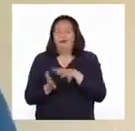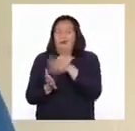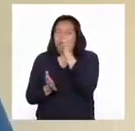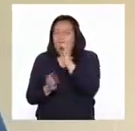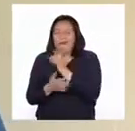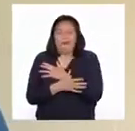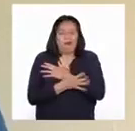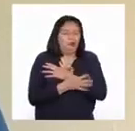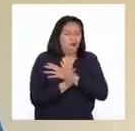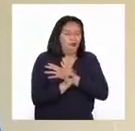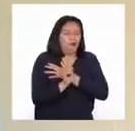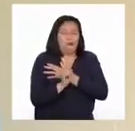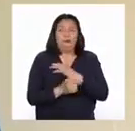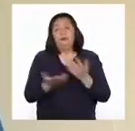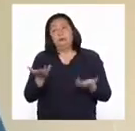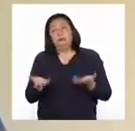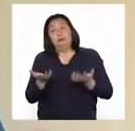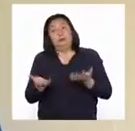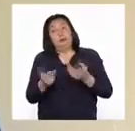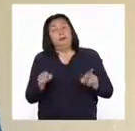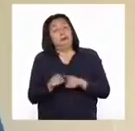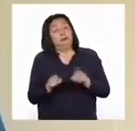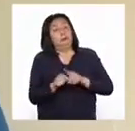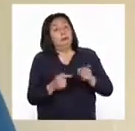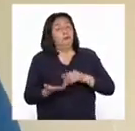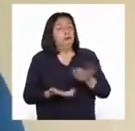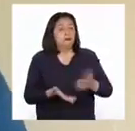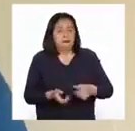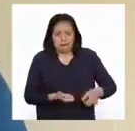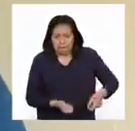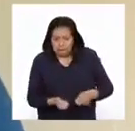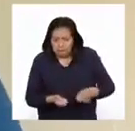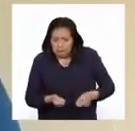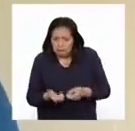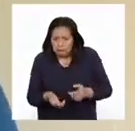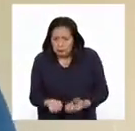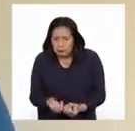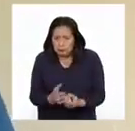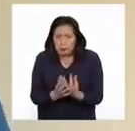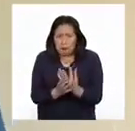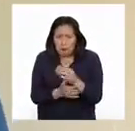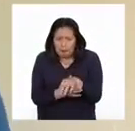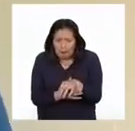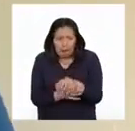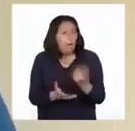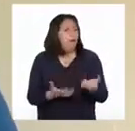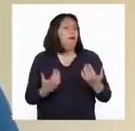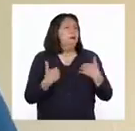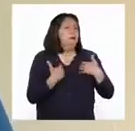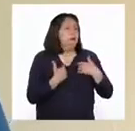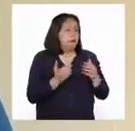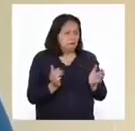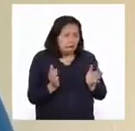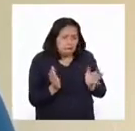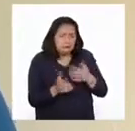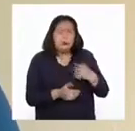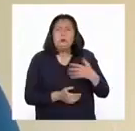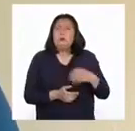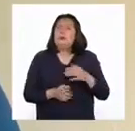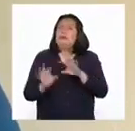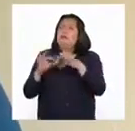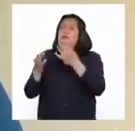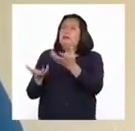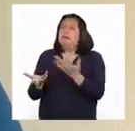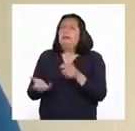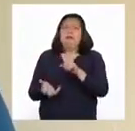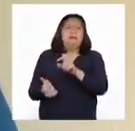aprender. Además, pueden producir daños en los cultivos o en los animalitos o ganado del cual dependen muchas familias.